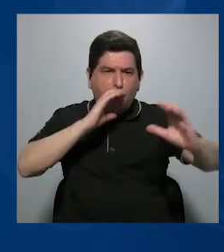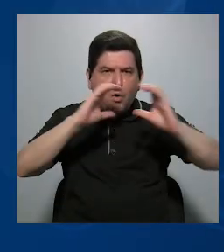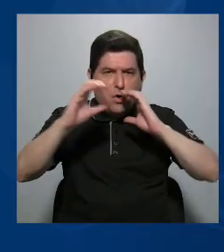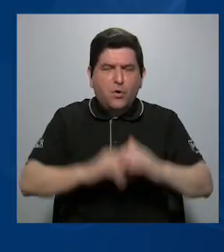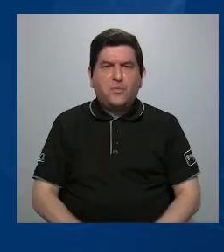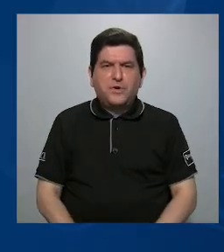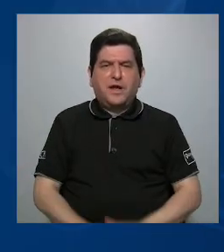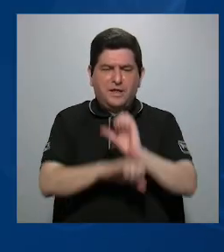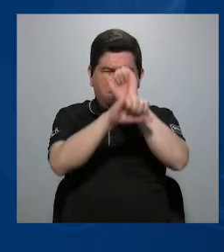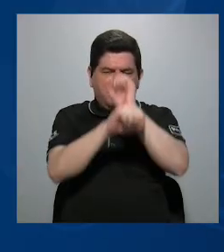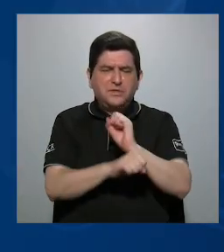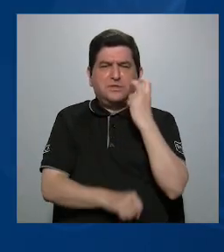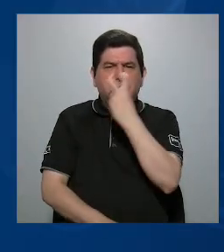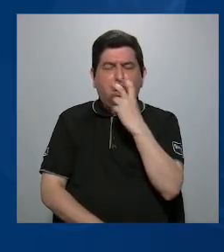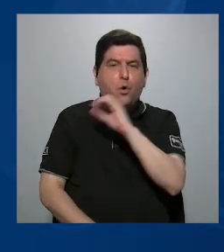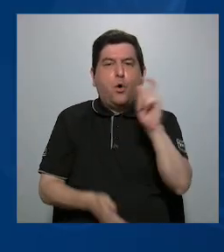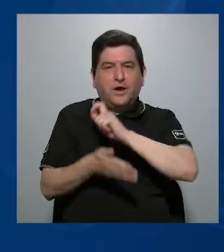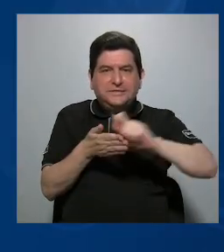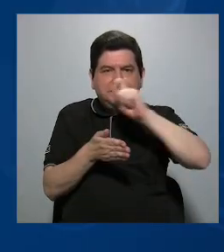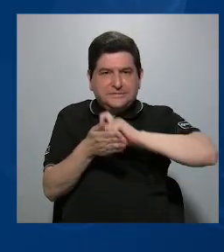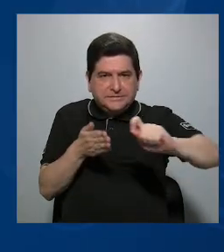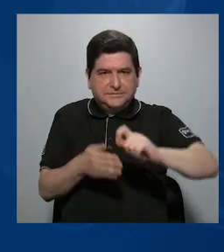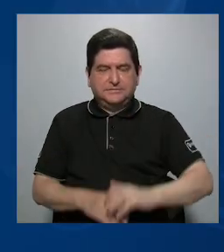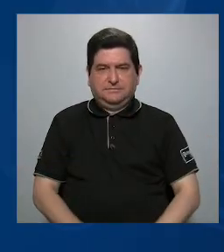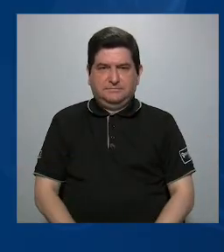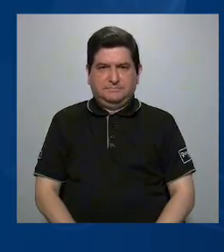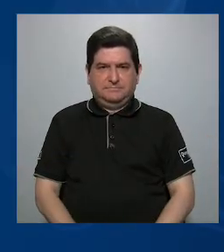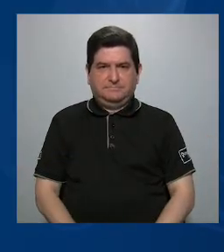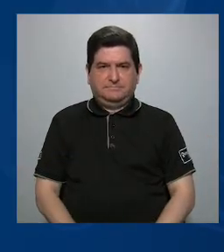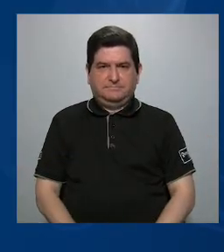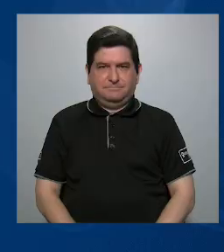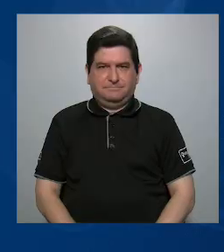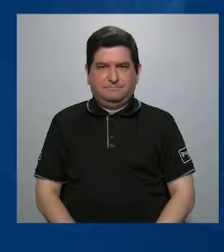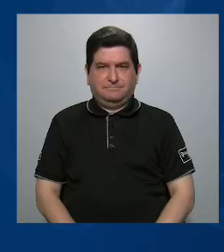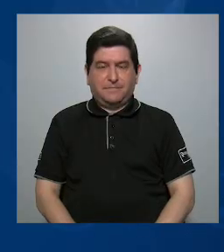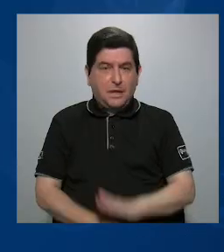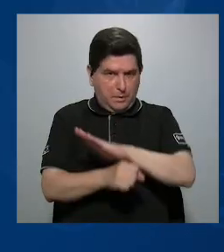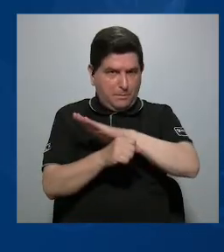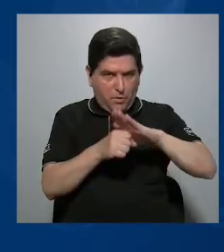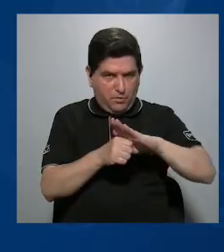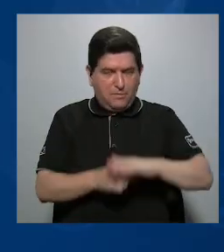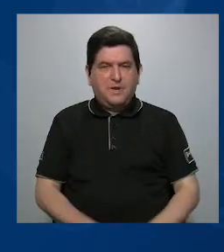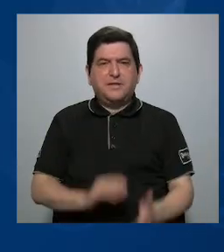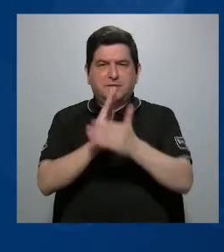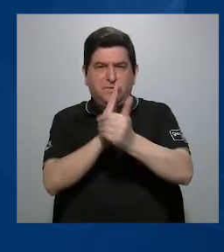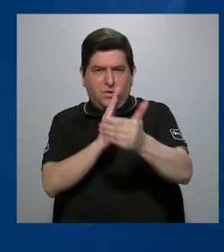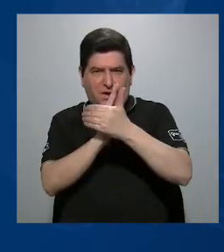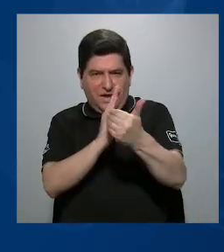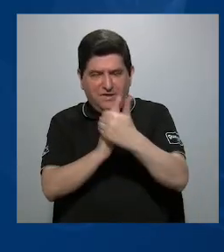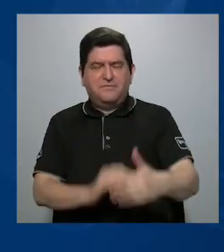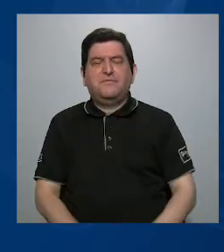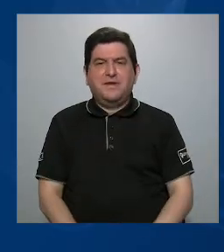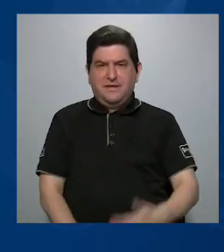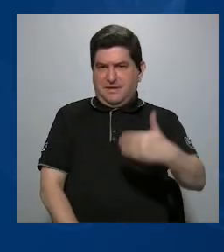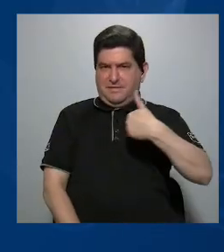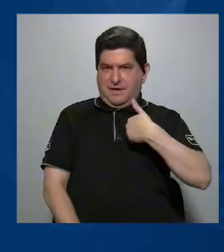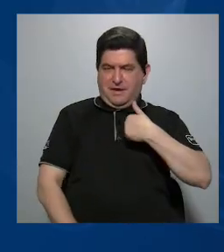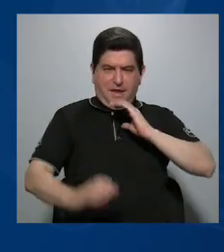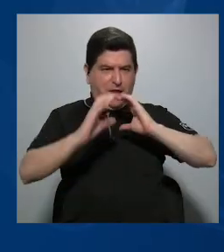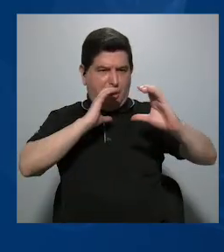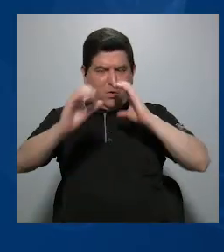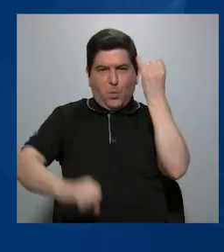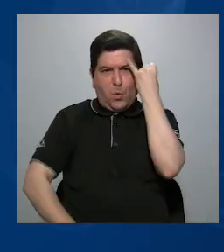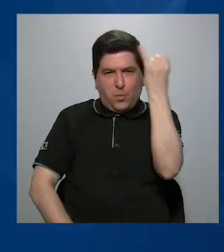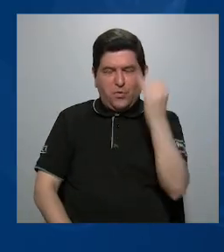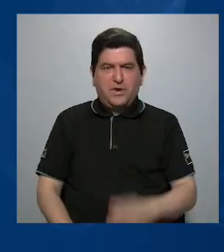o los son transmitidos por la tradición oral o escrita. Y, cabalmente, esa facultad que posee